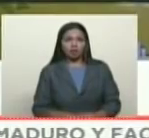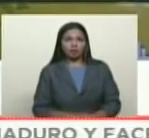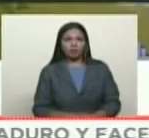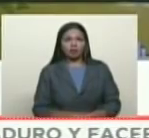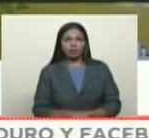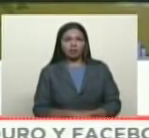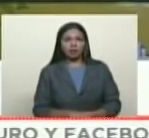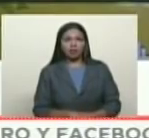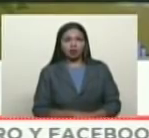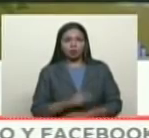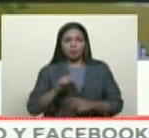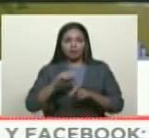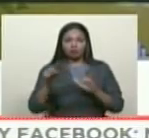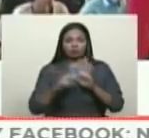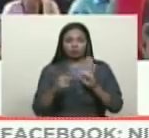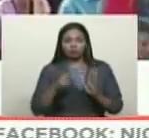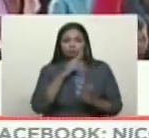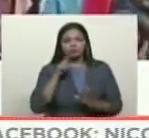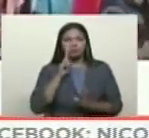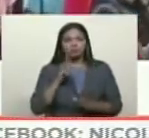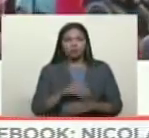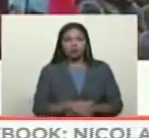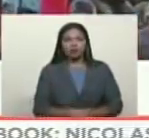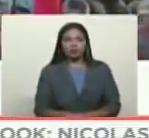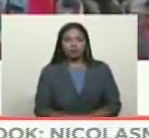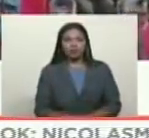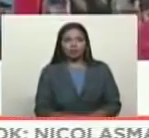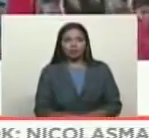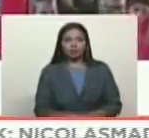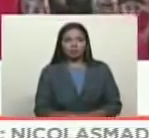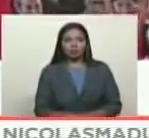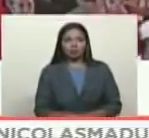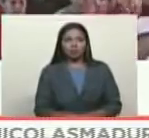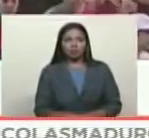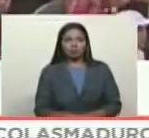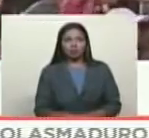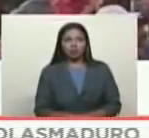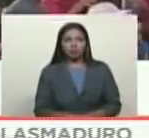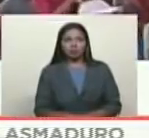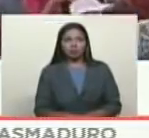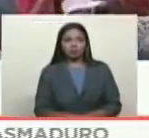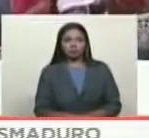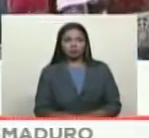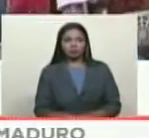Y tuve que nombrar 4 protectores.